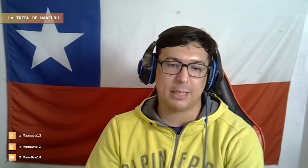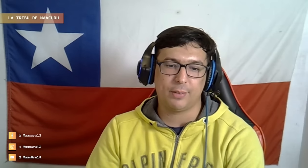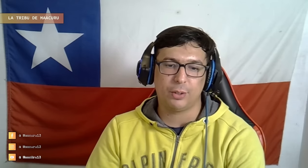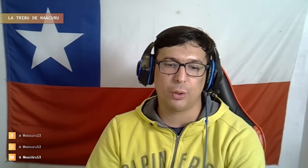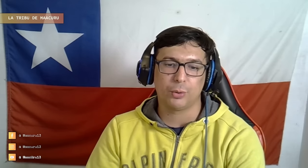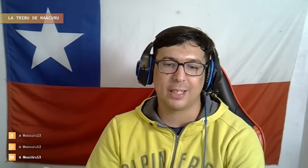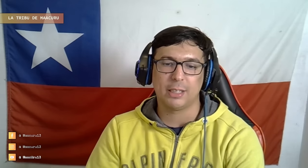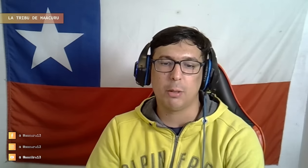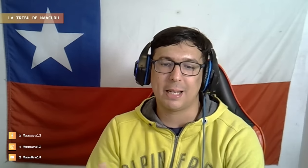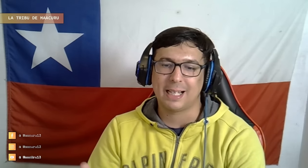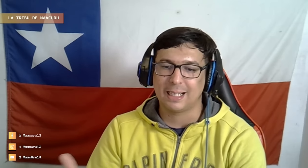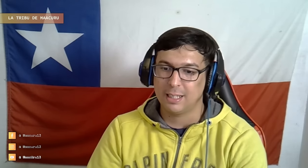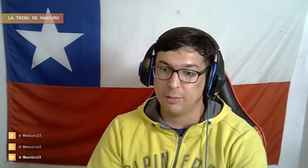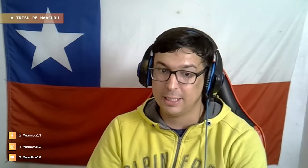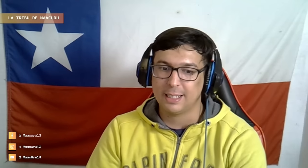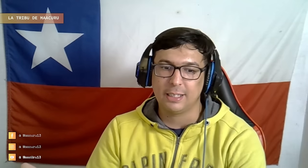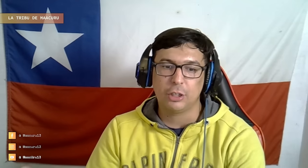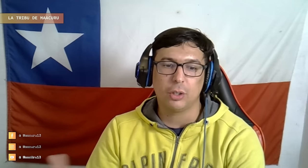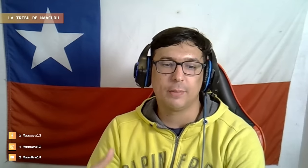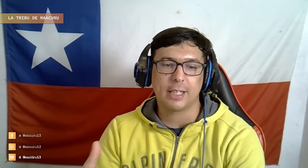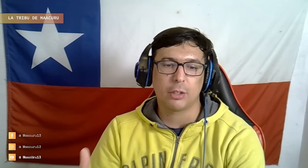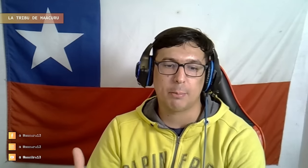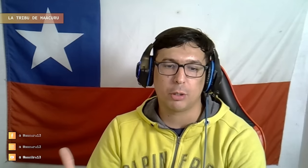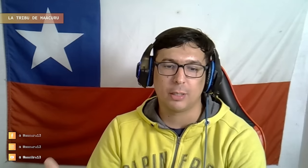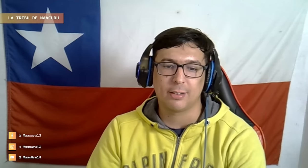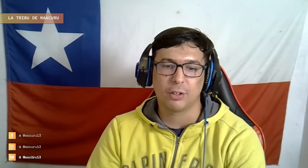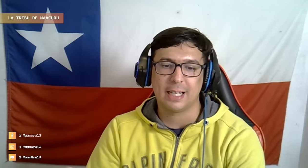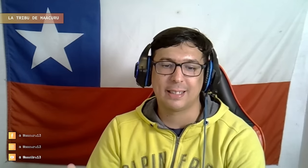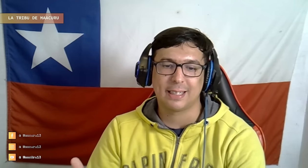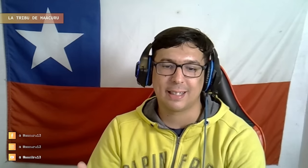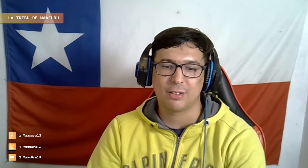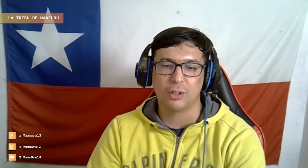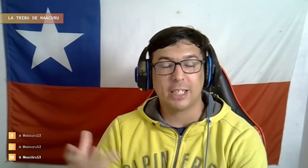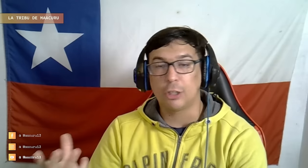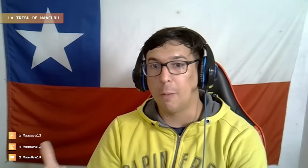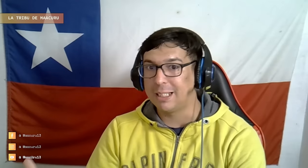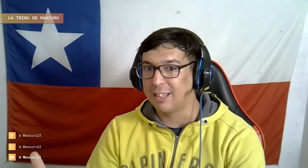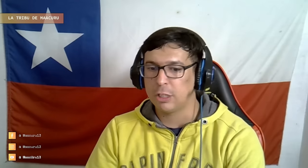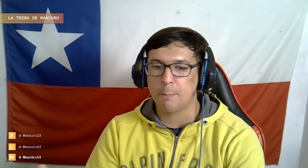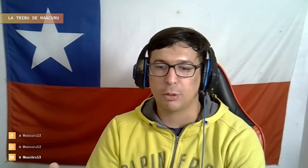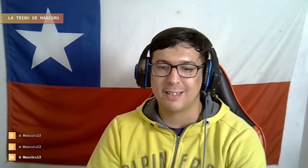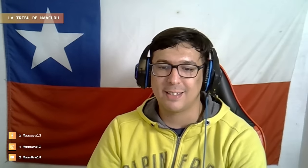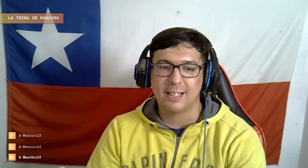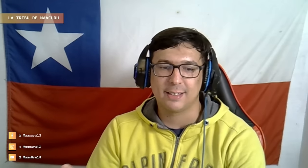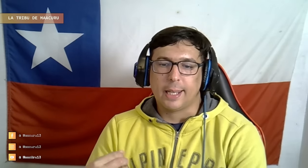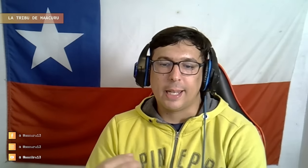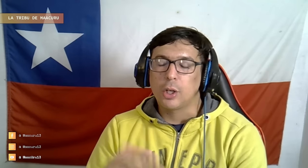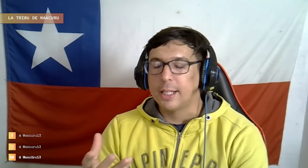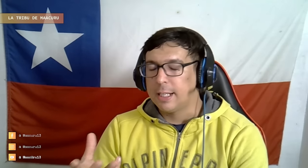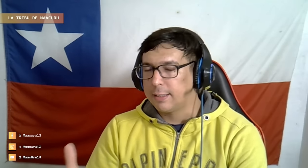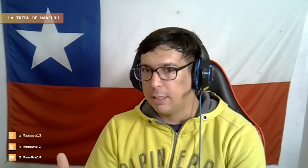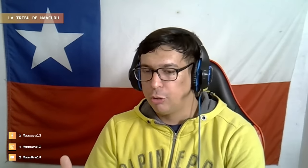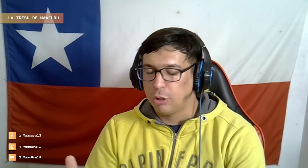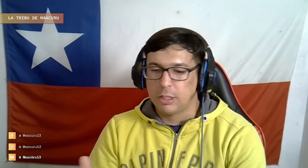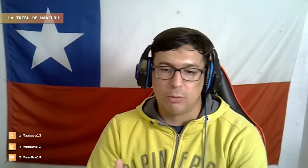brinda un beneficio sustantivo para la calidad de vida del niño, evitando la prolongación de la internación y complicaciones potenciales. En los